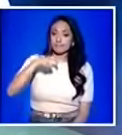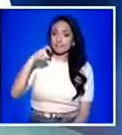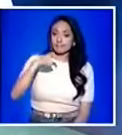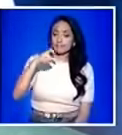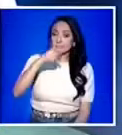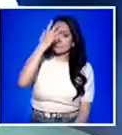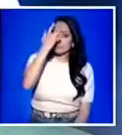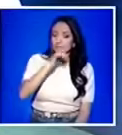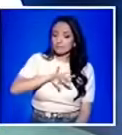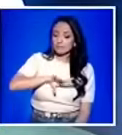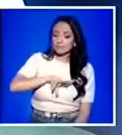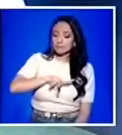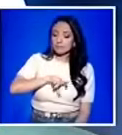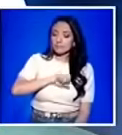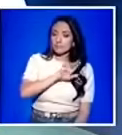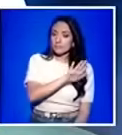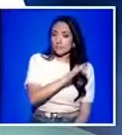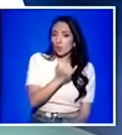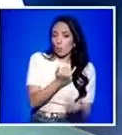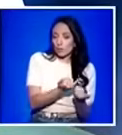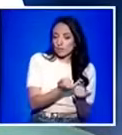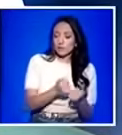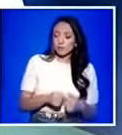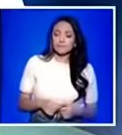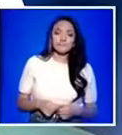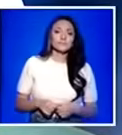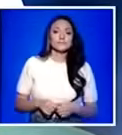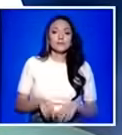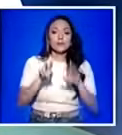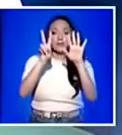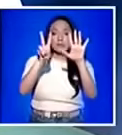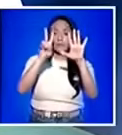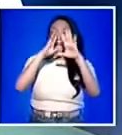época delincuencial que estamos viviendo en la capital.